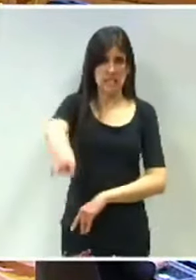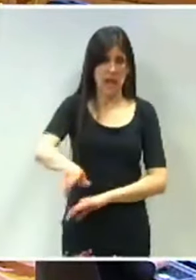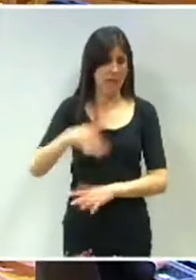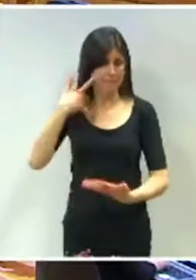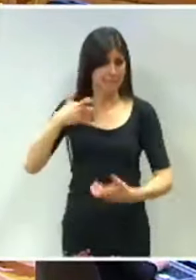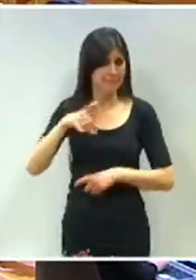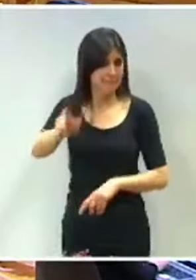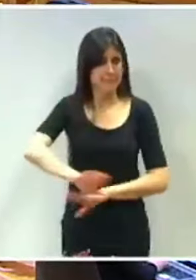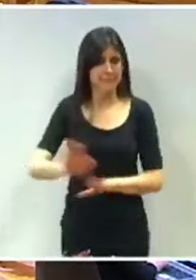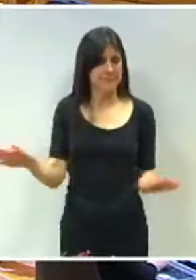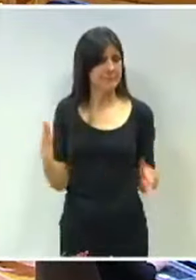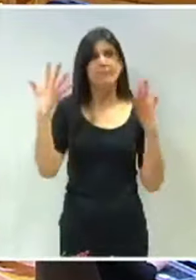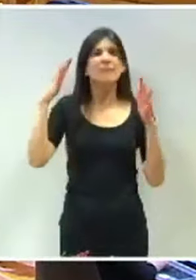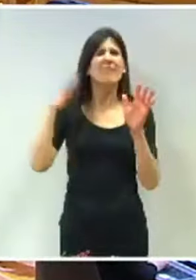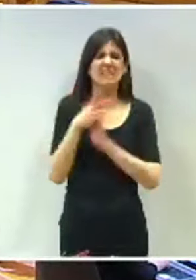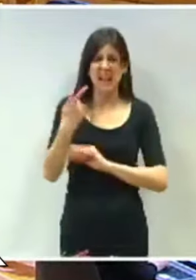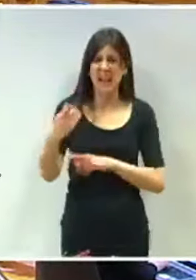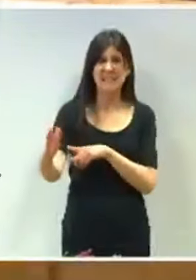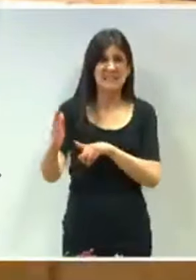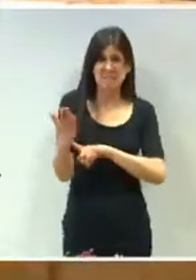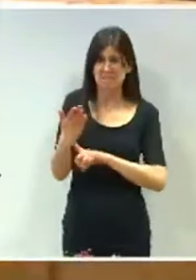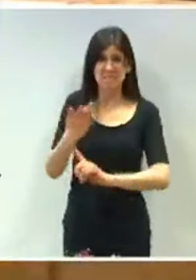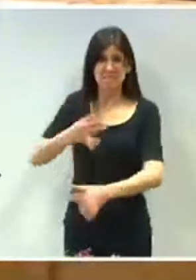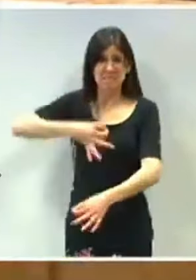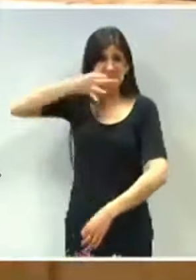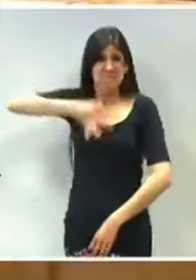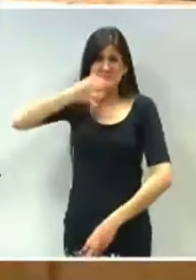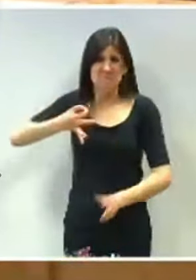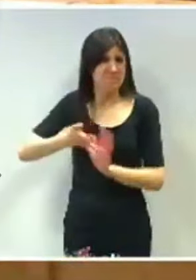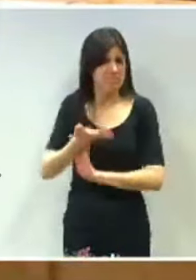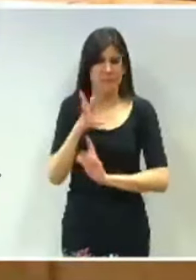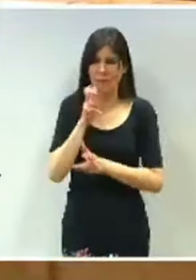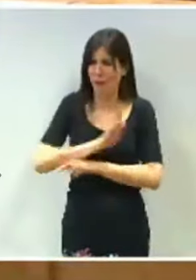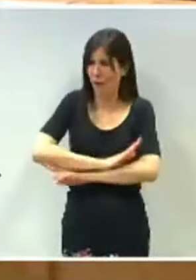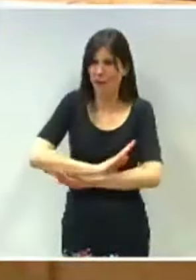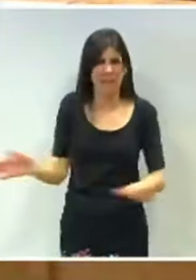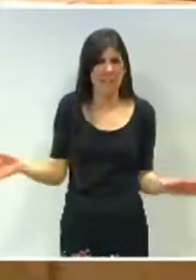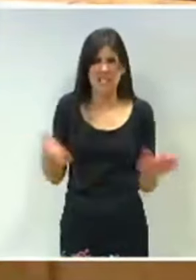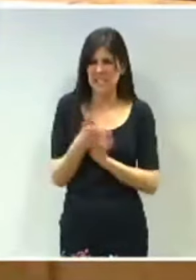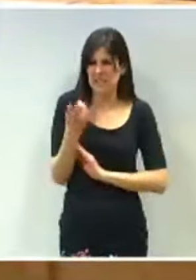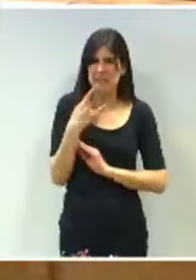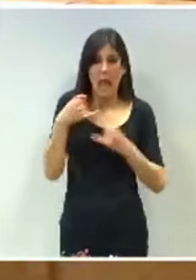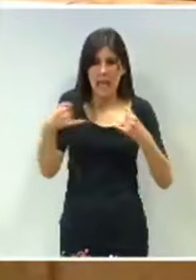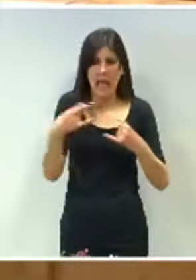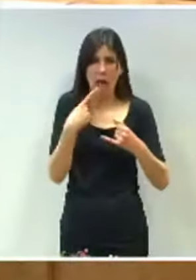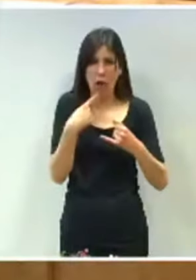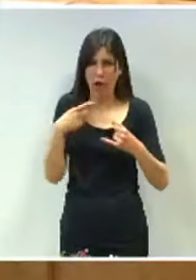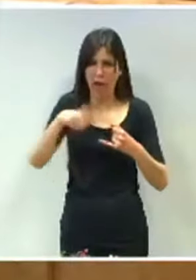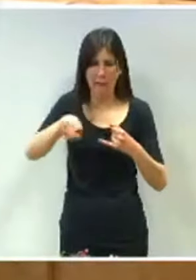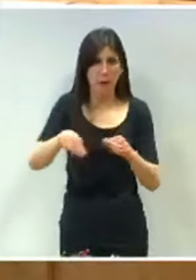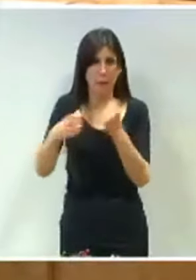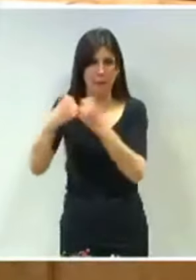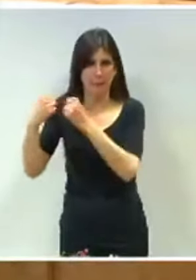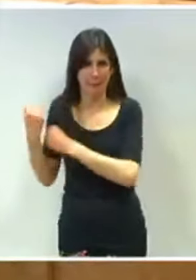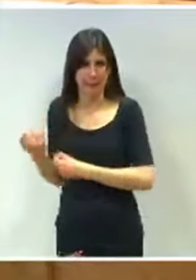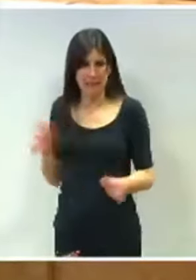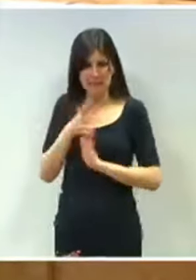ultraderecha una intervención absolutamente miserable que ha traspasado todas las líneas rojas porque mire a mí me